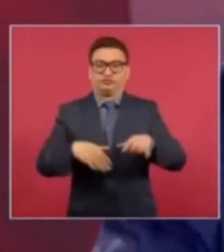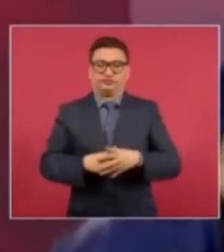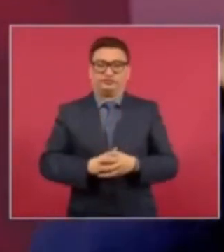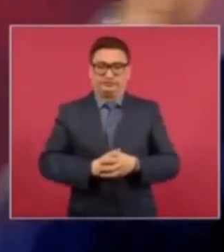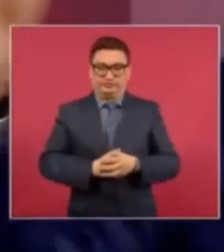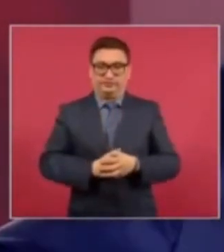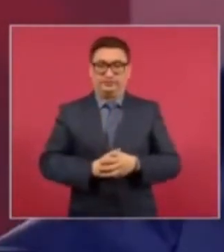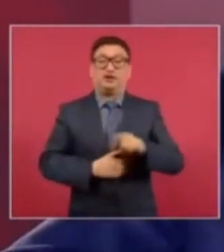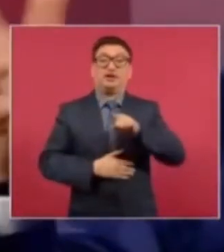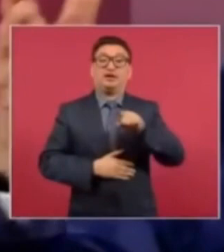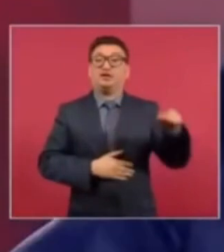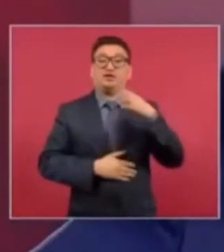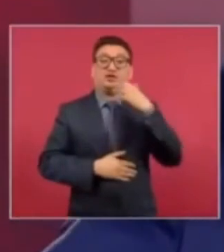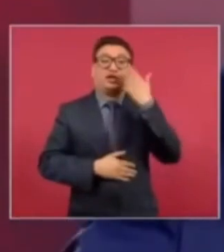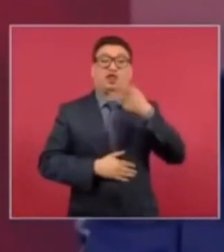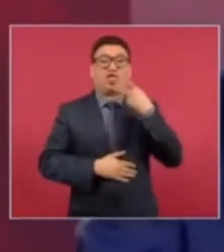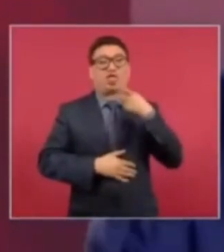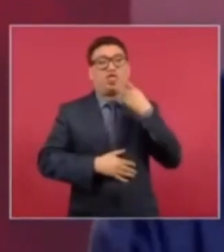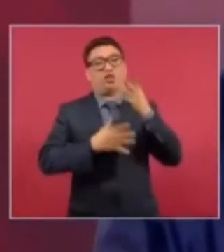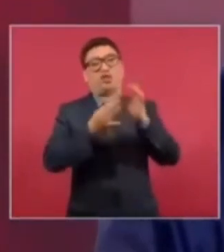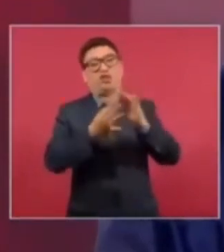Nada más quieren hablar ellos.